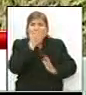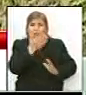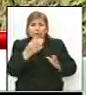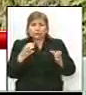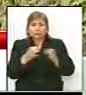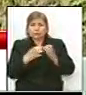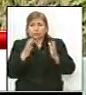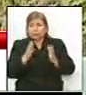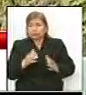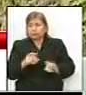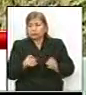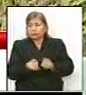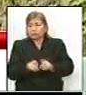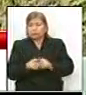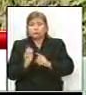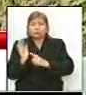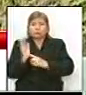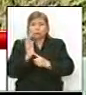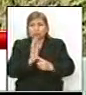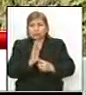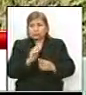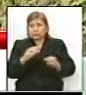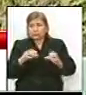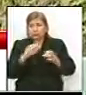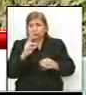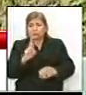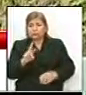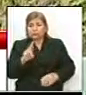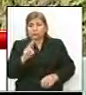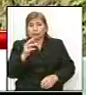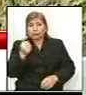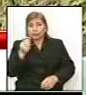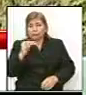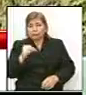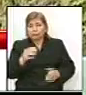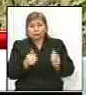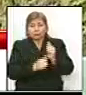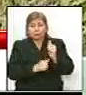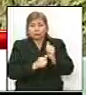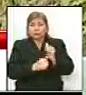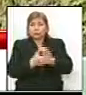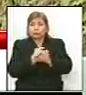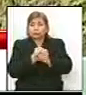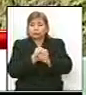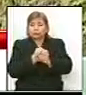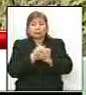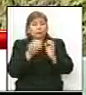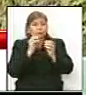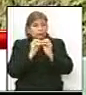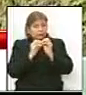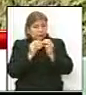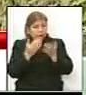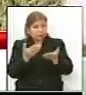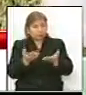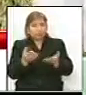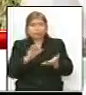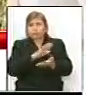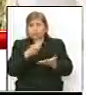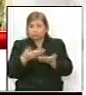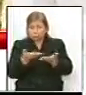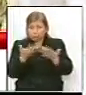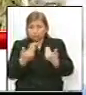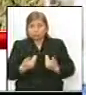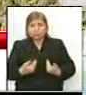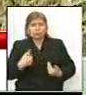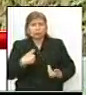congresista, como representante del BRAE, como hermano, como compañero, Kai solución te ha, Yanapaikuaico,